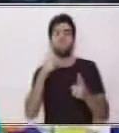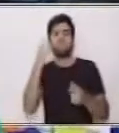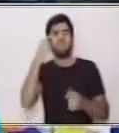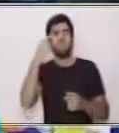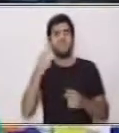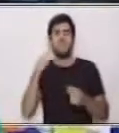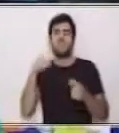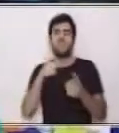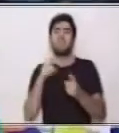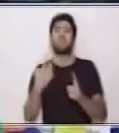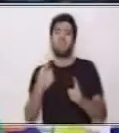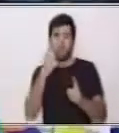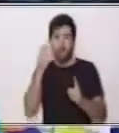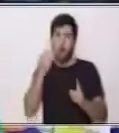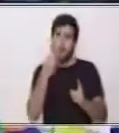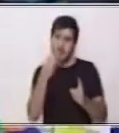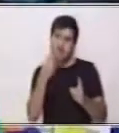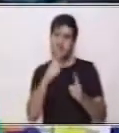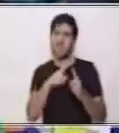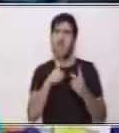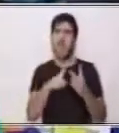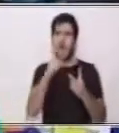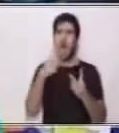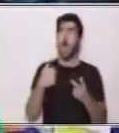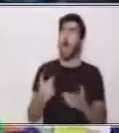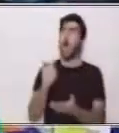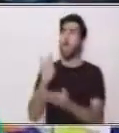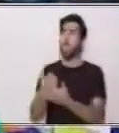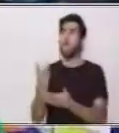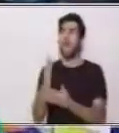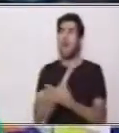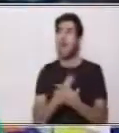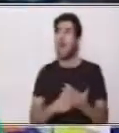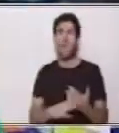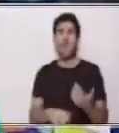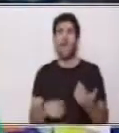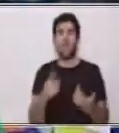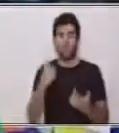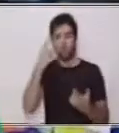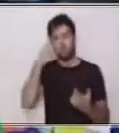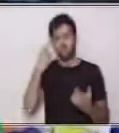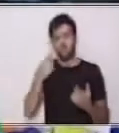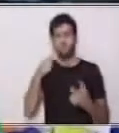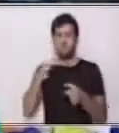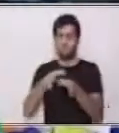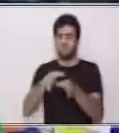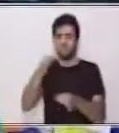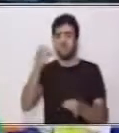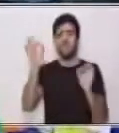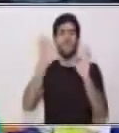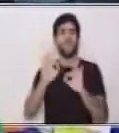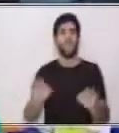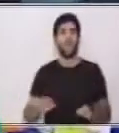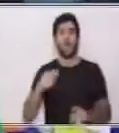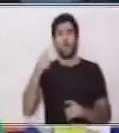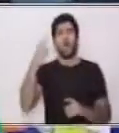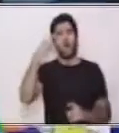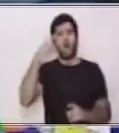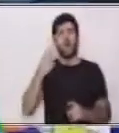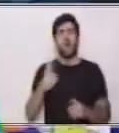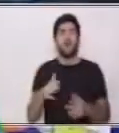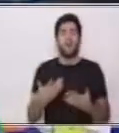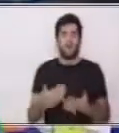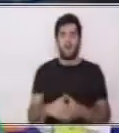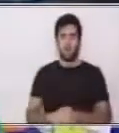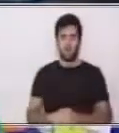algún alimento, algo que hayas consumido o algo que esté cerca de ti, a lo cual ya lo hayas